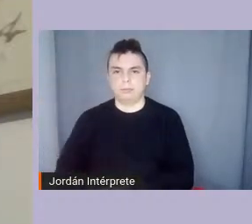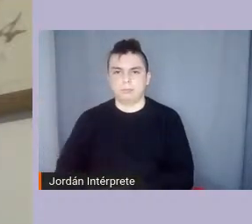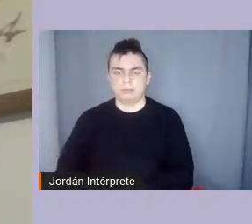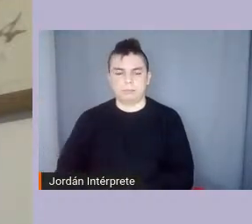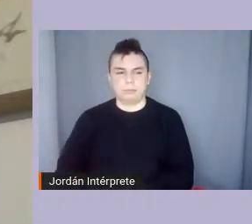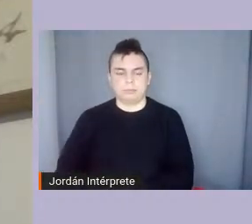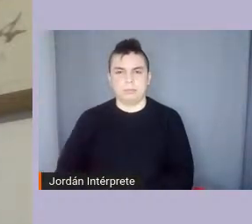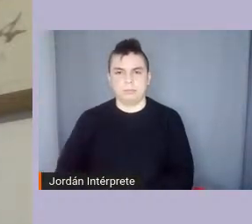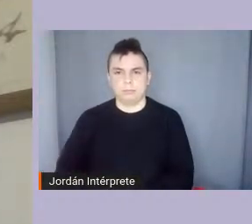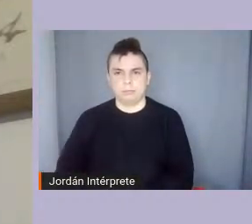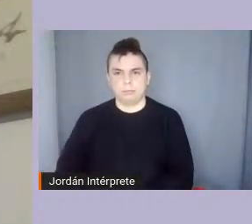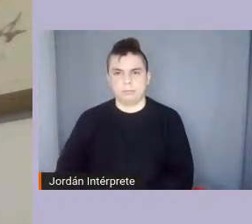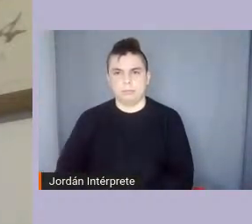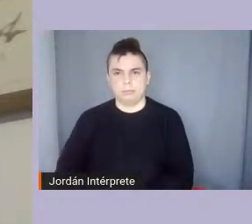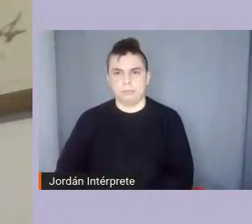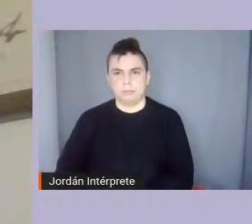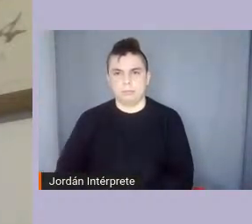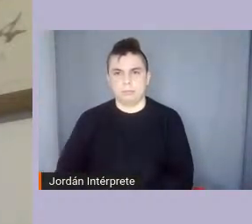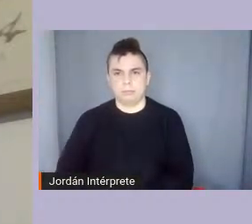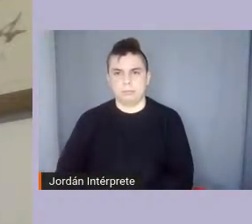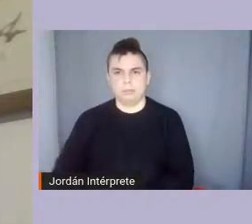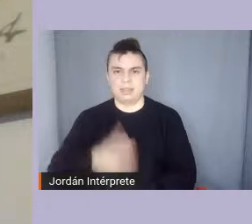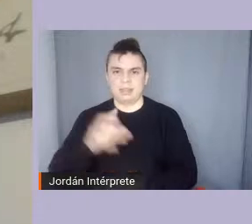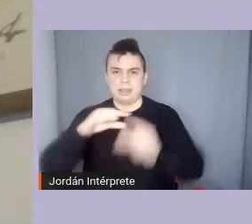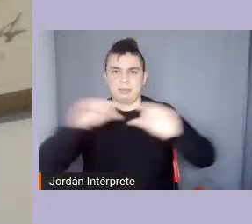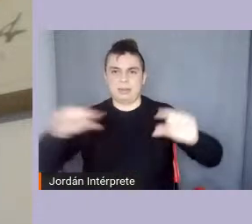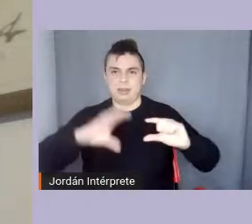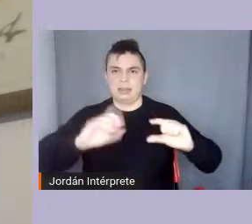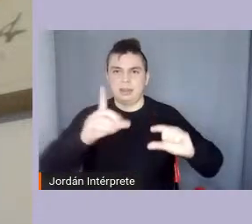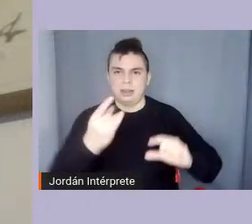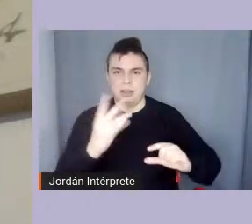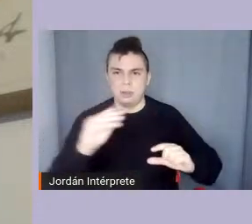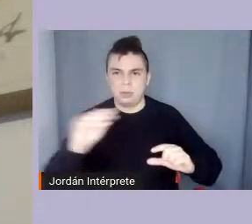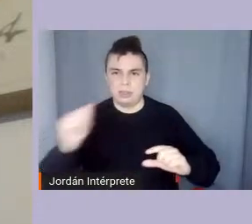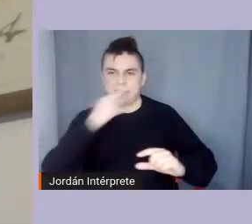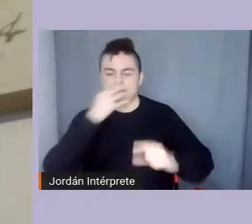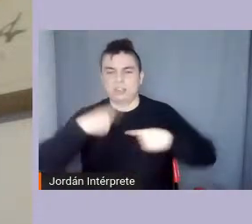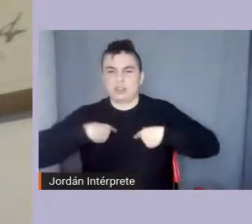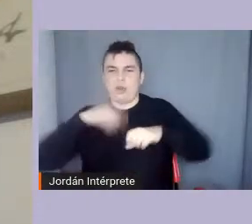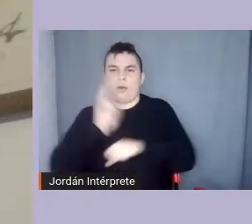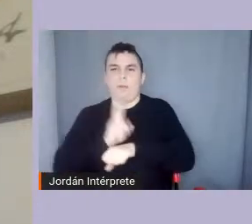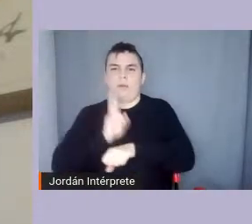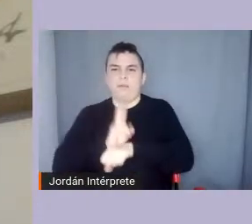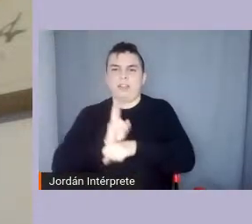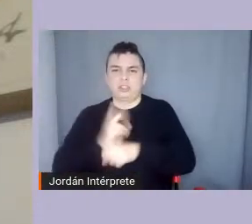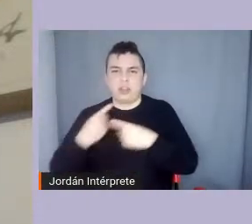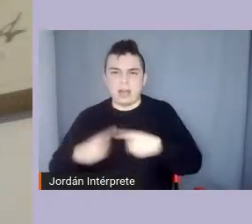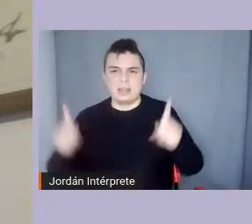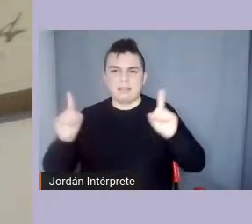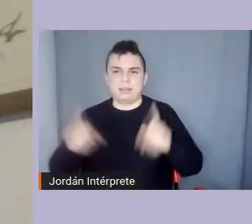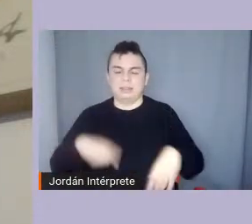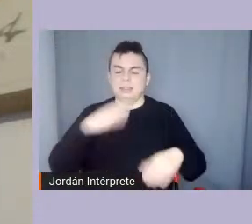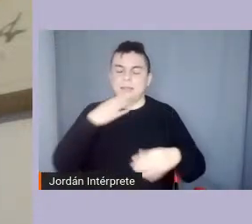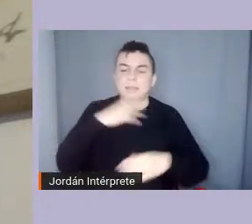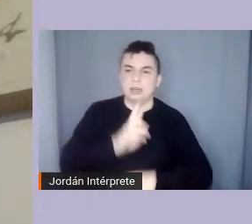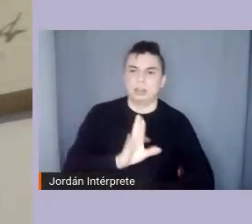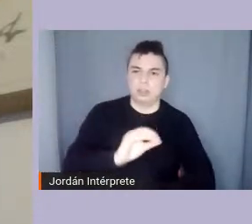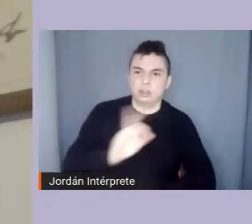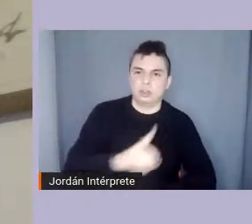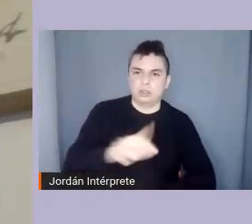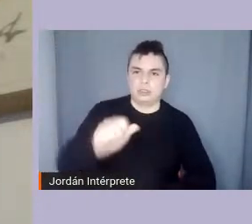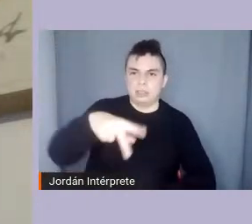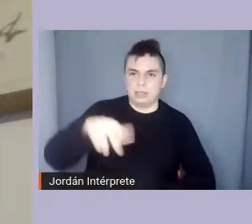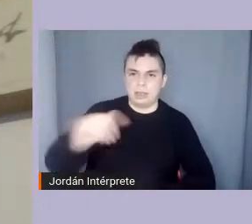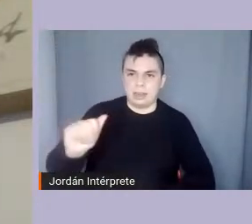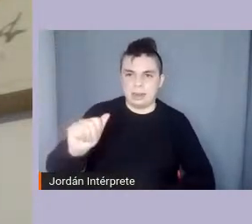Claudia, soy profesora diferencial. Soy profesora diferencial. Bien, Claudia. También tenemos a Roxana Vázquez. ¿Toda